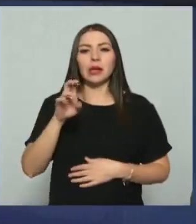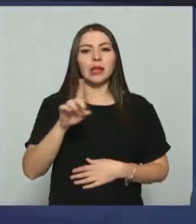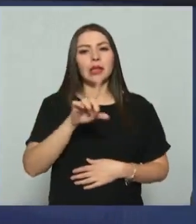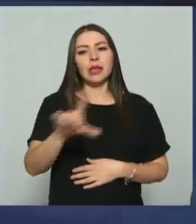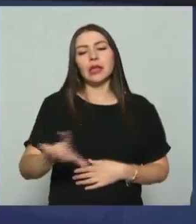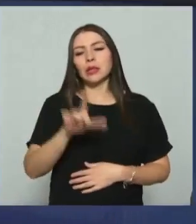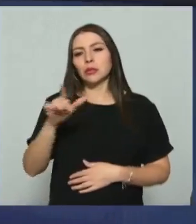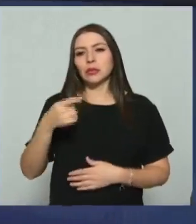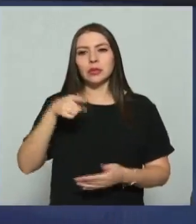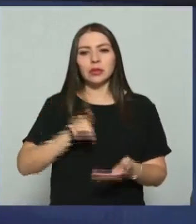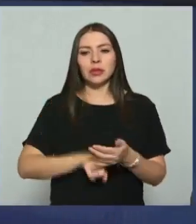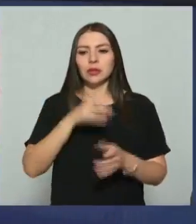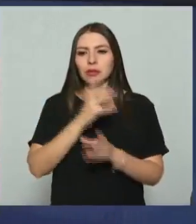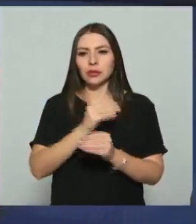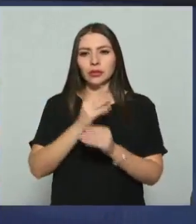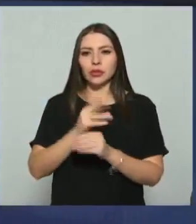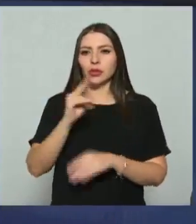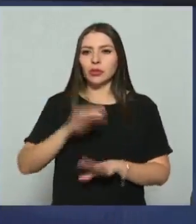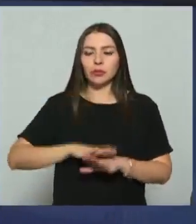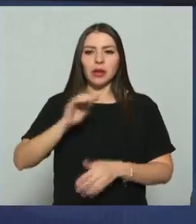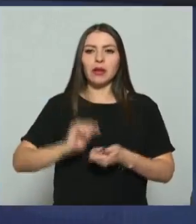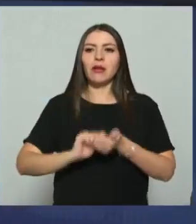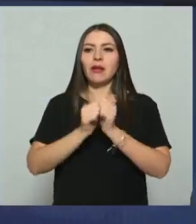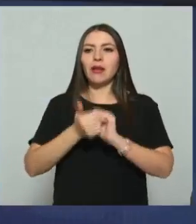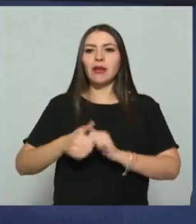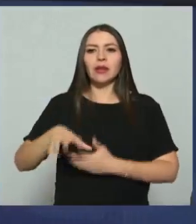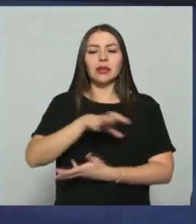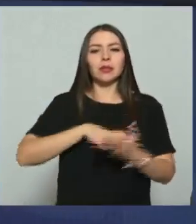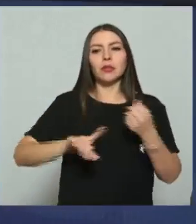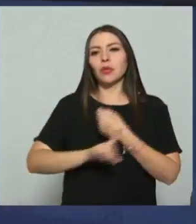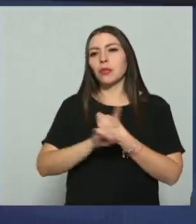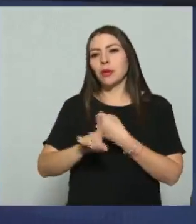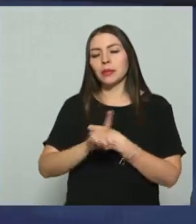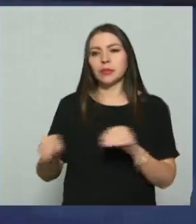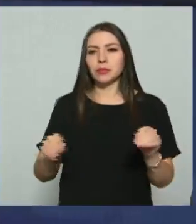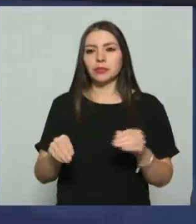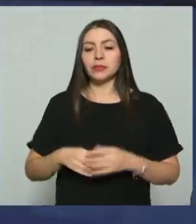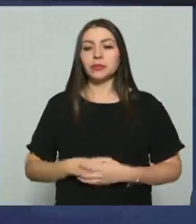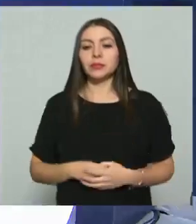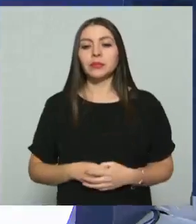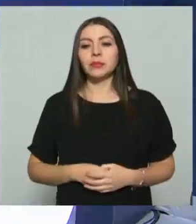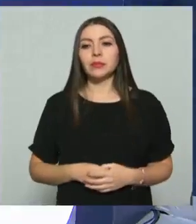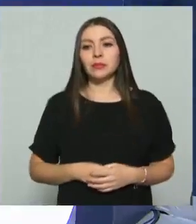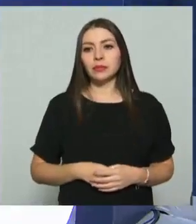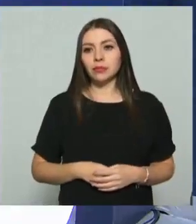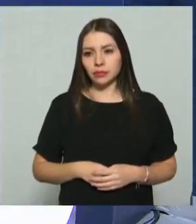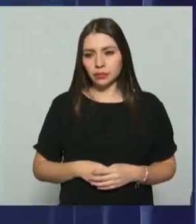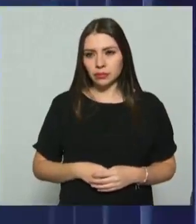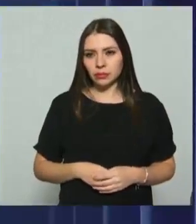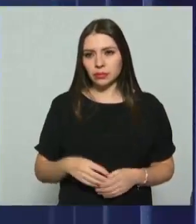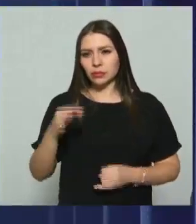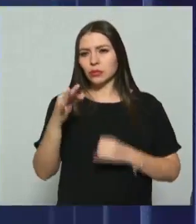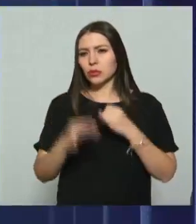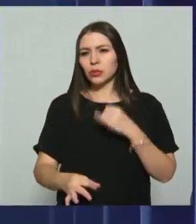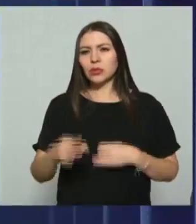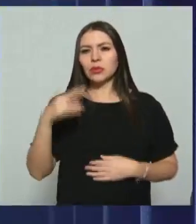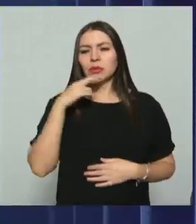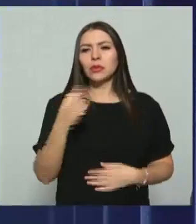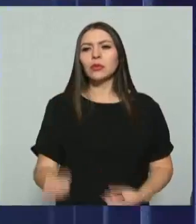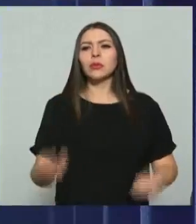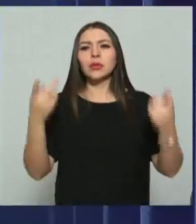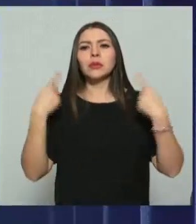ya interno, ya no vamos a generar ningún problema de movilidad. Por último, rápidamente, ¿cuántas personas trabajan en la central de